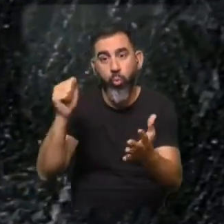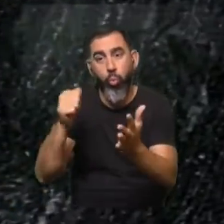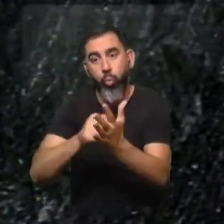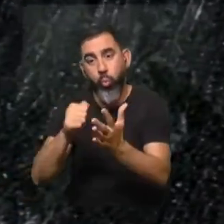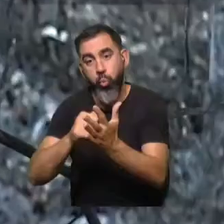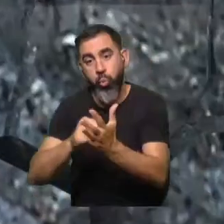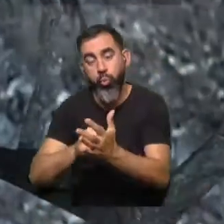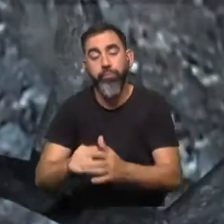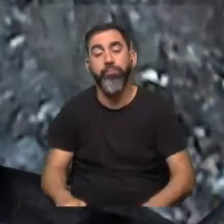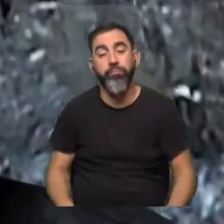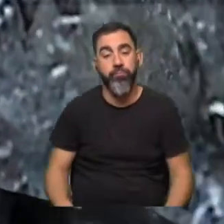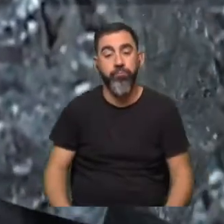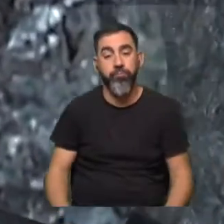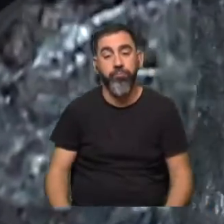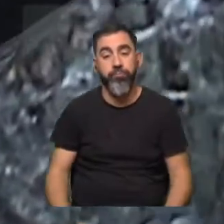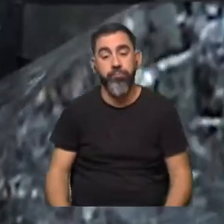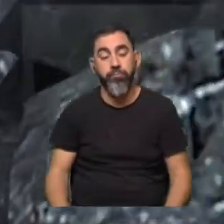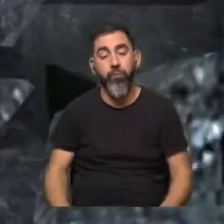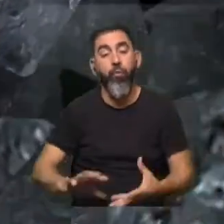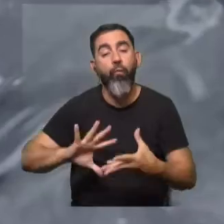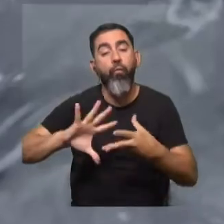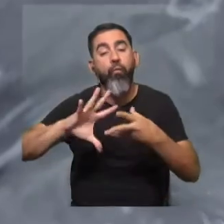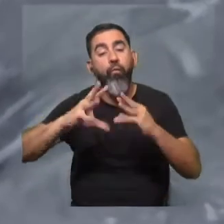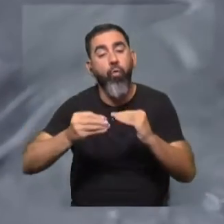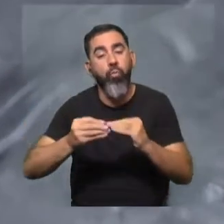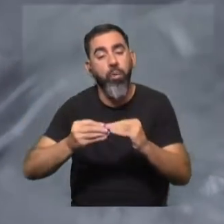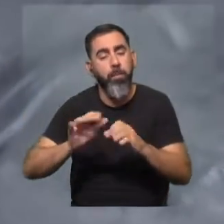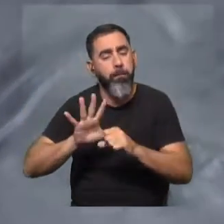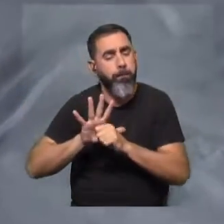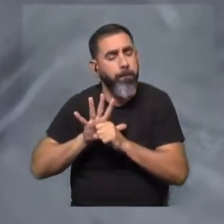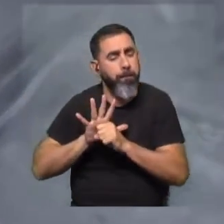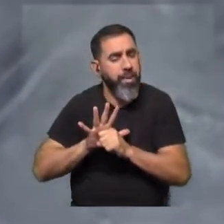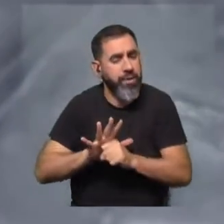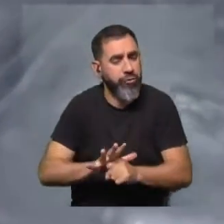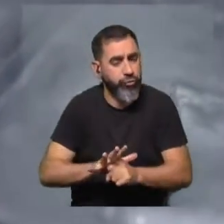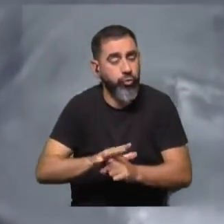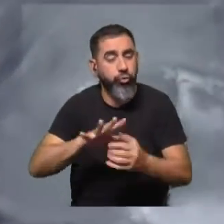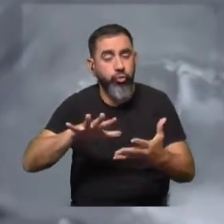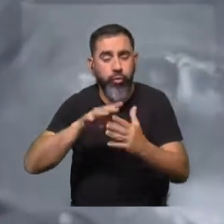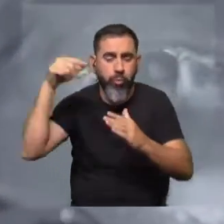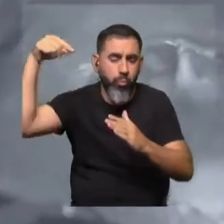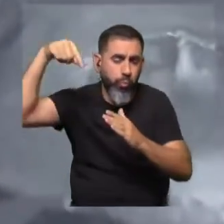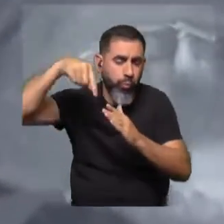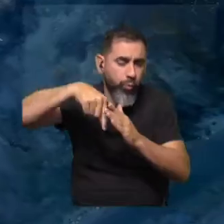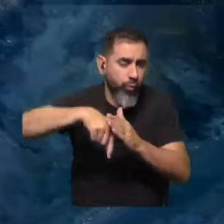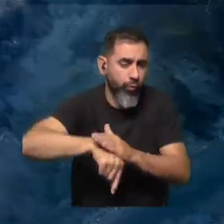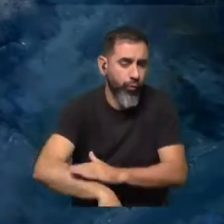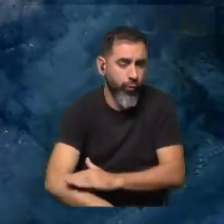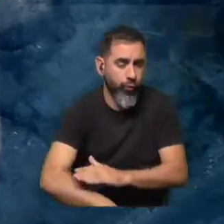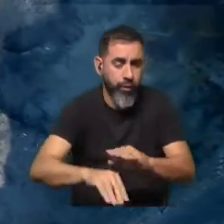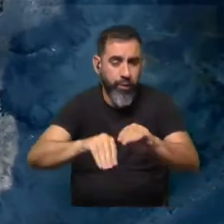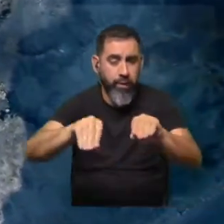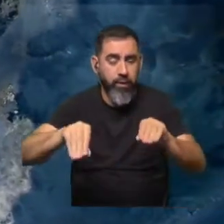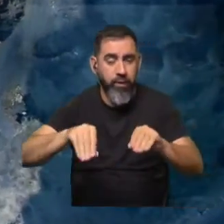un mineral muy duro. Para formarse requiere de altas presiones en zonas muy profundas de la Tierra.